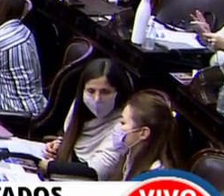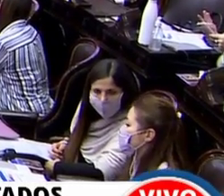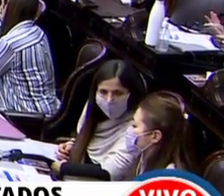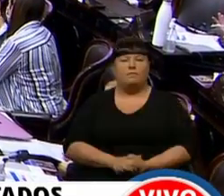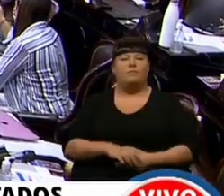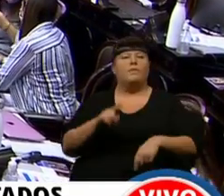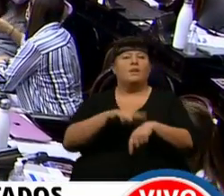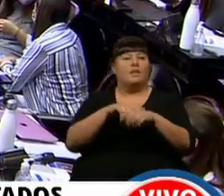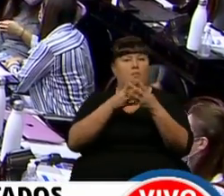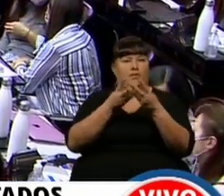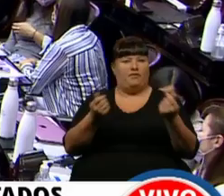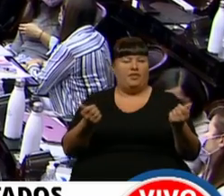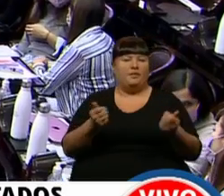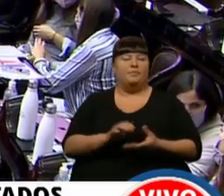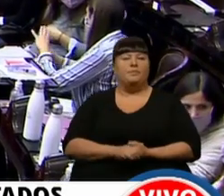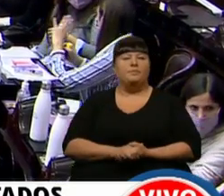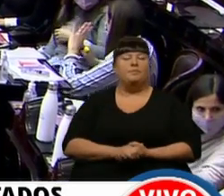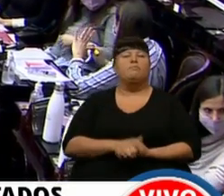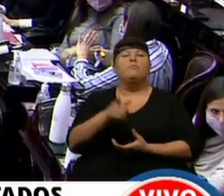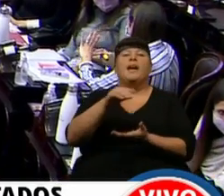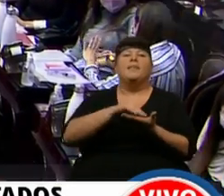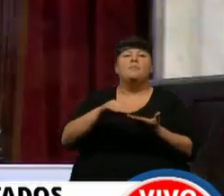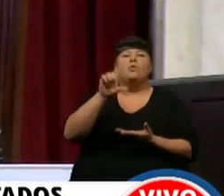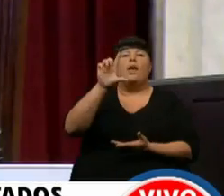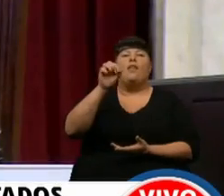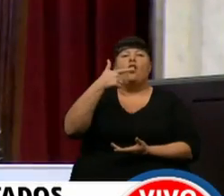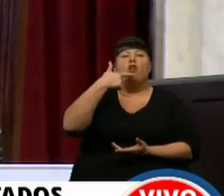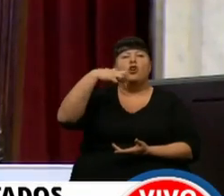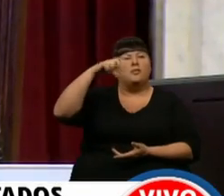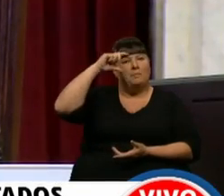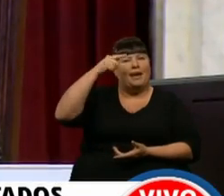tiempo si diputados planto